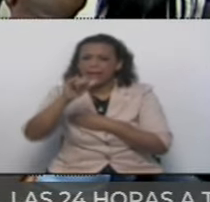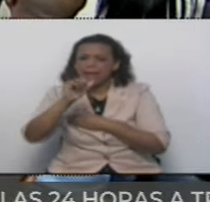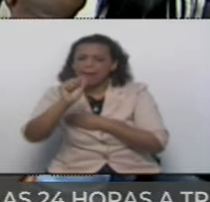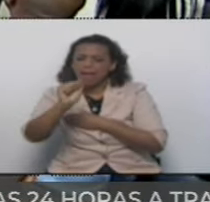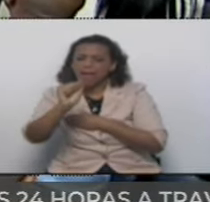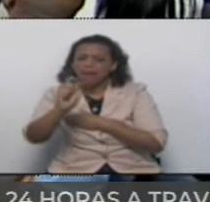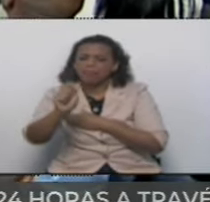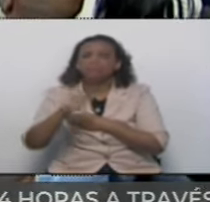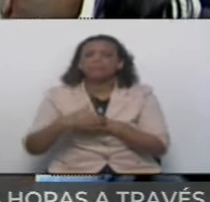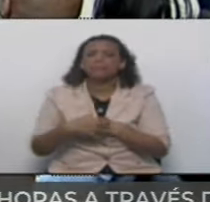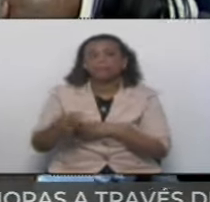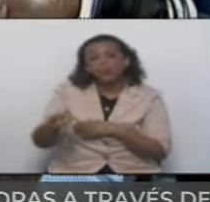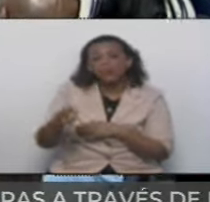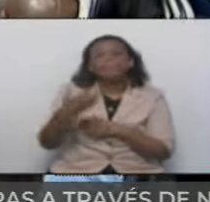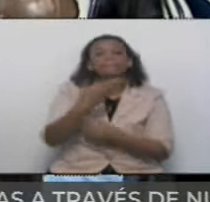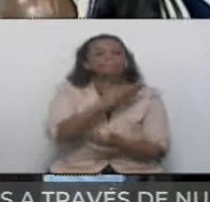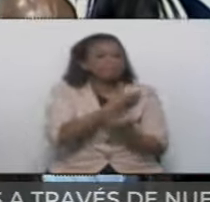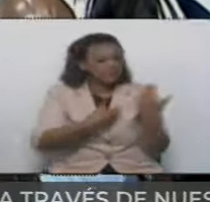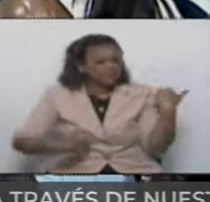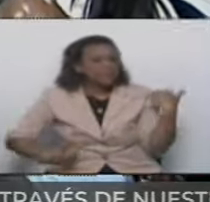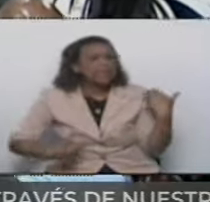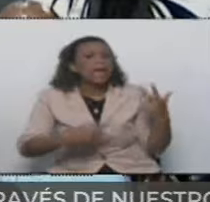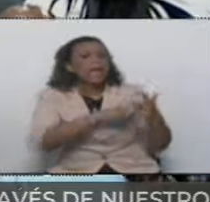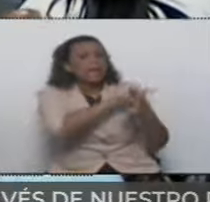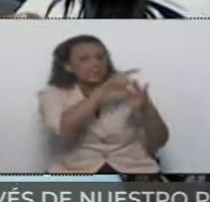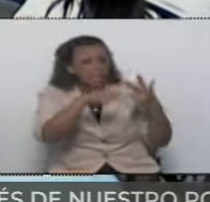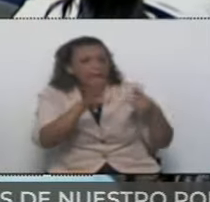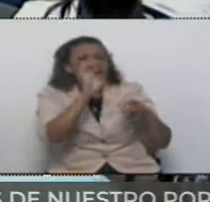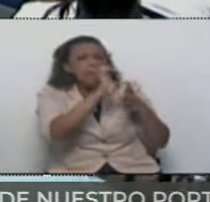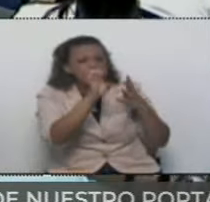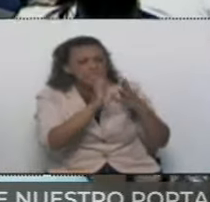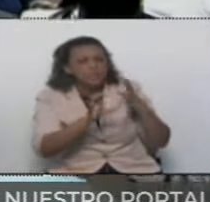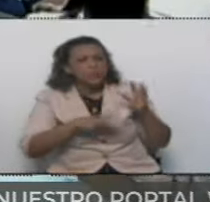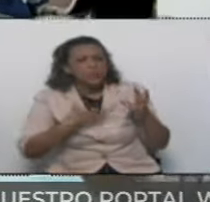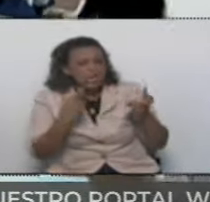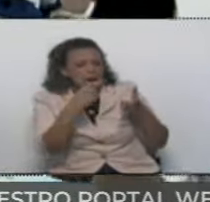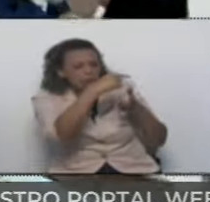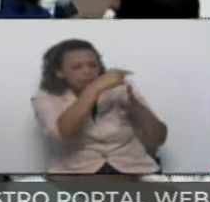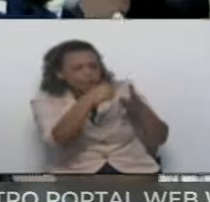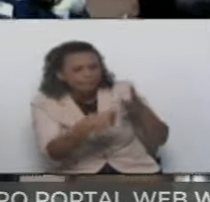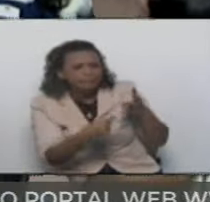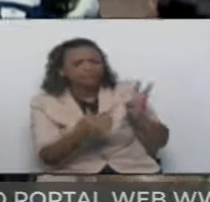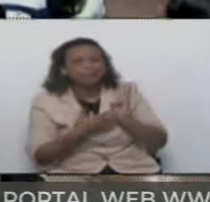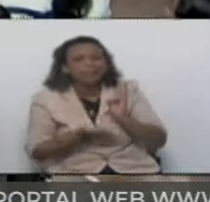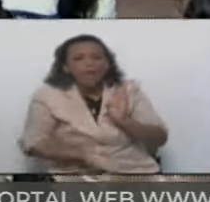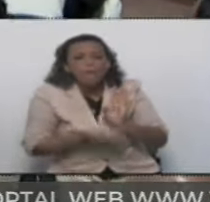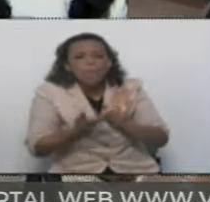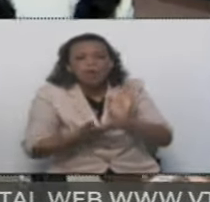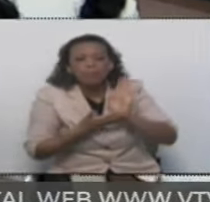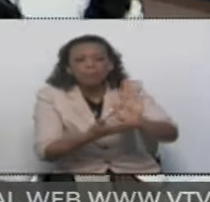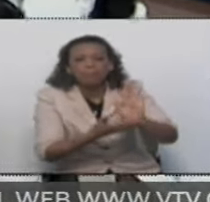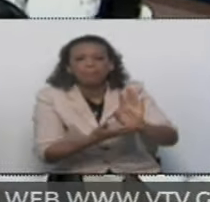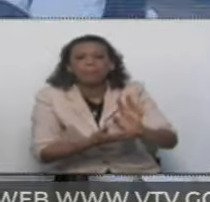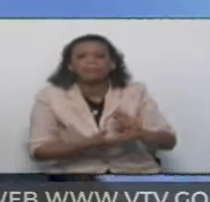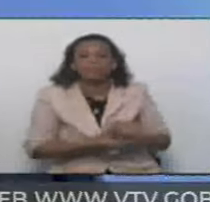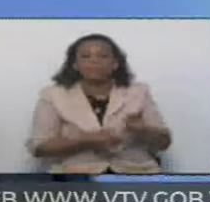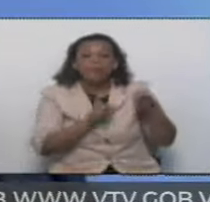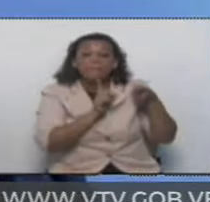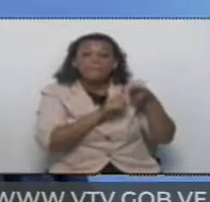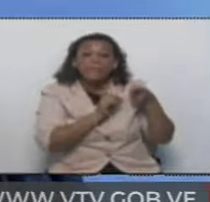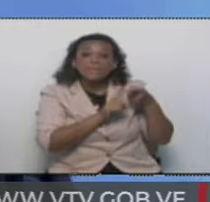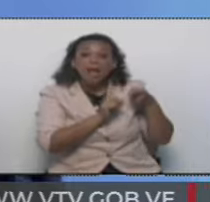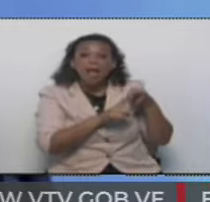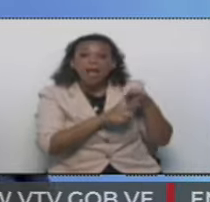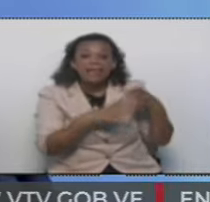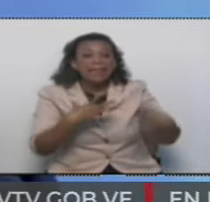Sí, presidente, hay tres elementos que yo quisiera destacar de este proceso que se han dado hasta ahorita. El primero es